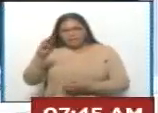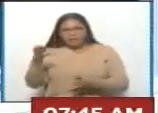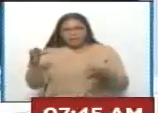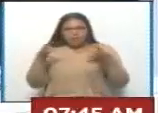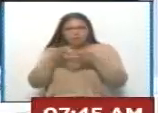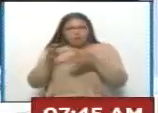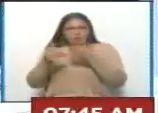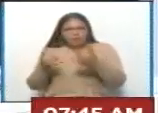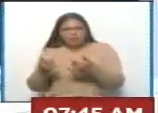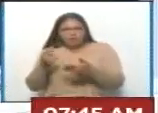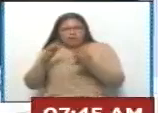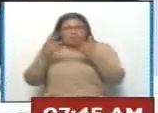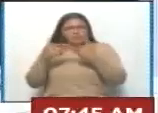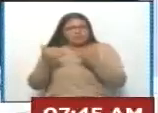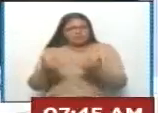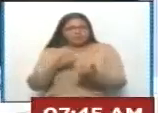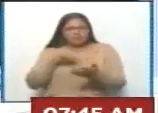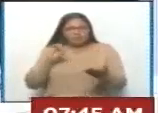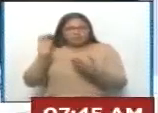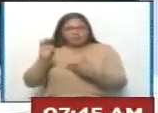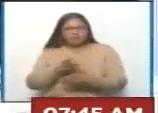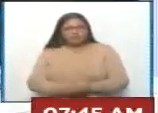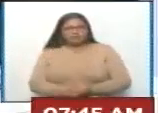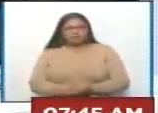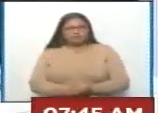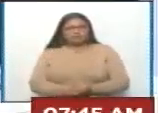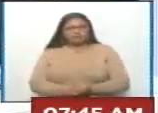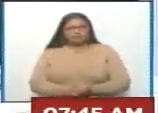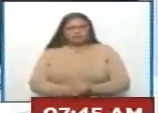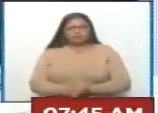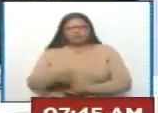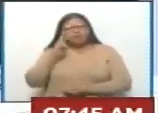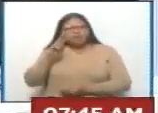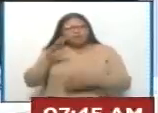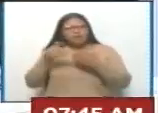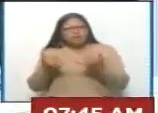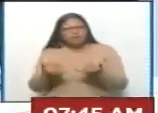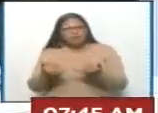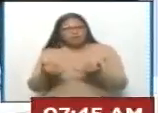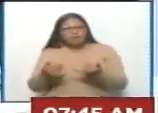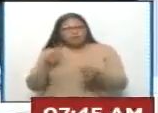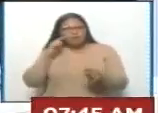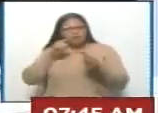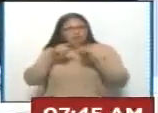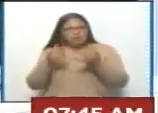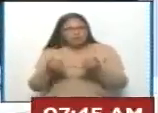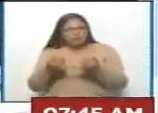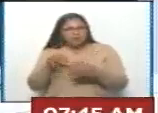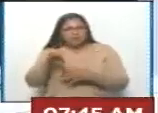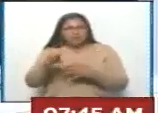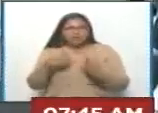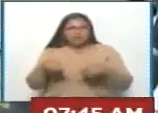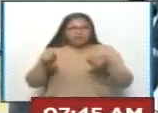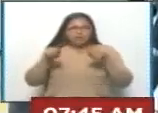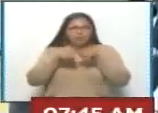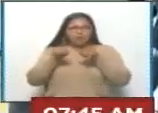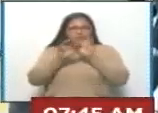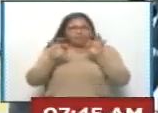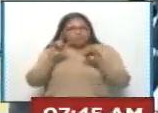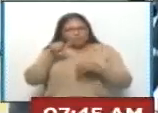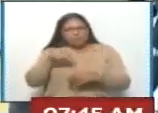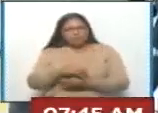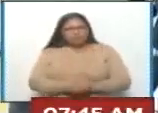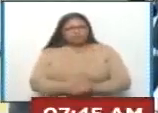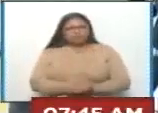parte de los empresarios en nuestro país, hay que reconocerlo, pues que ellos también han reconocido al Estado, es decir, al Ejecutivo